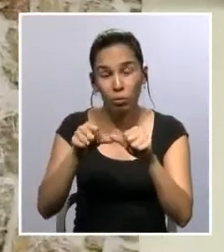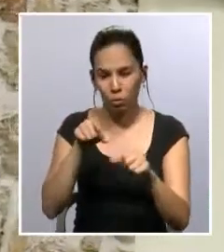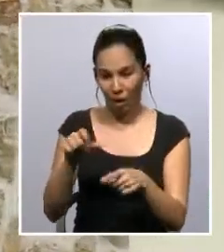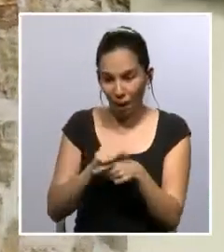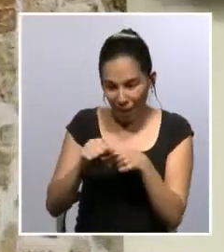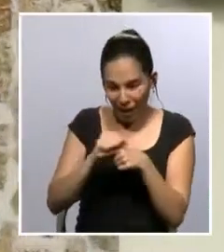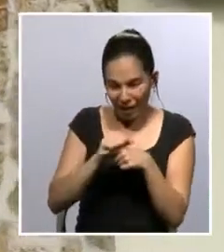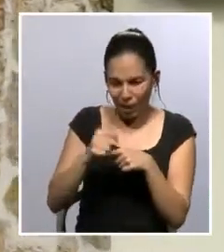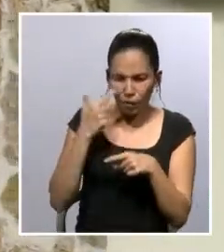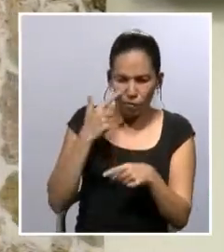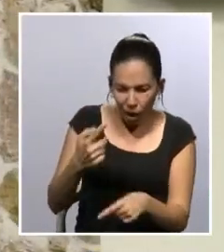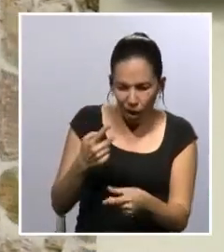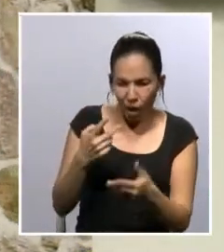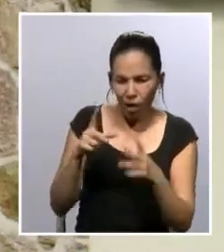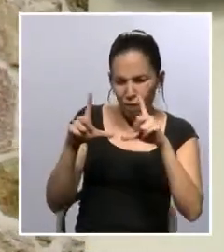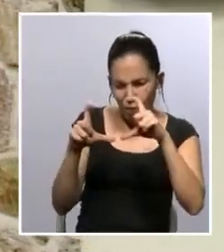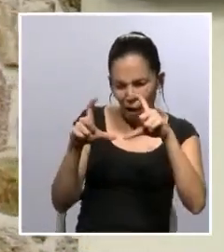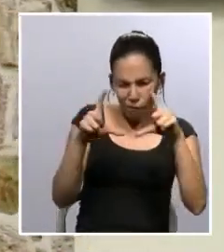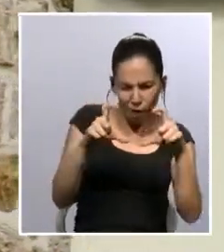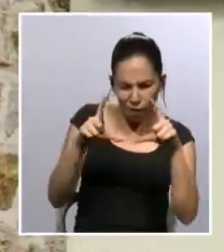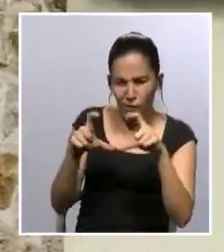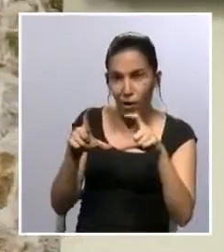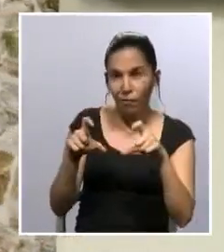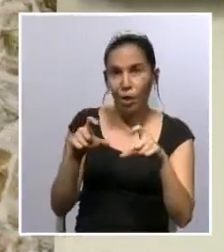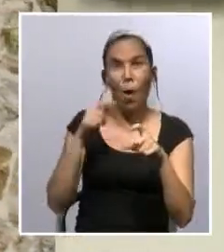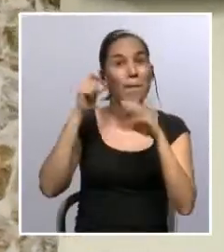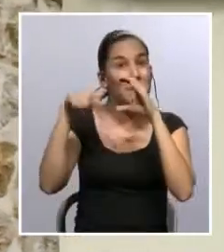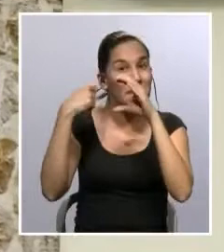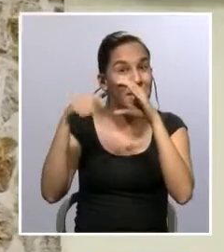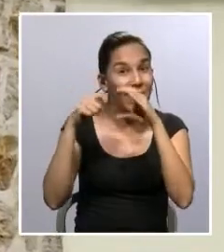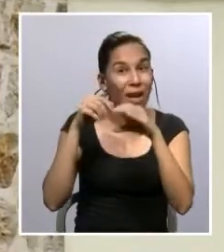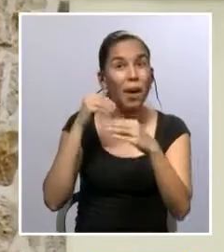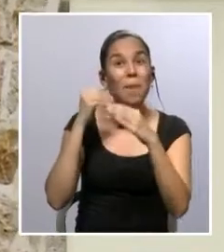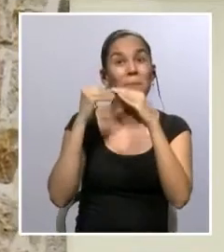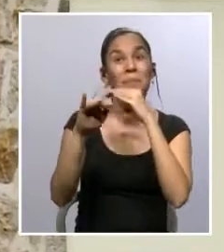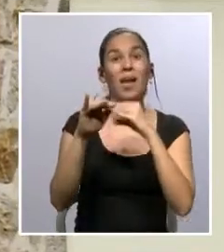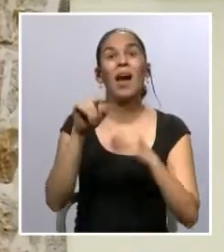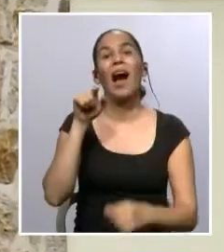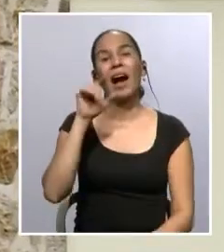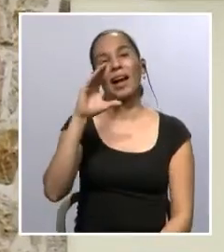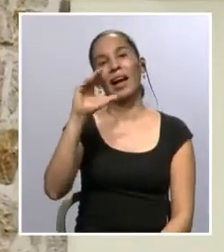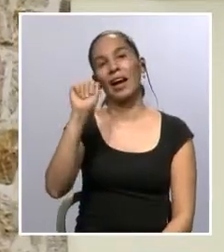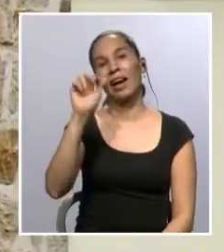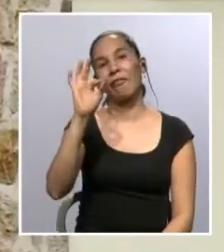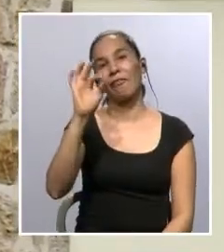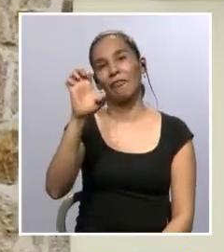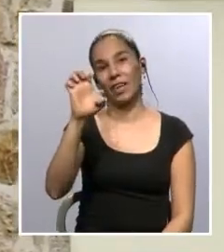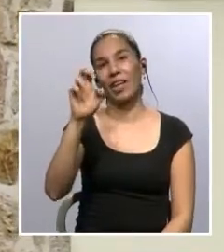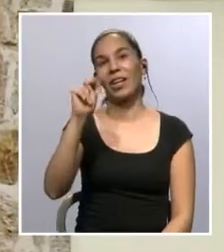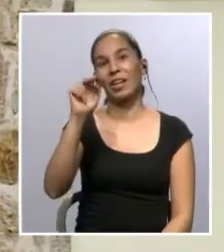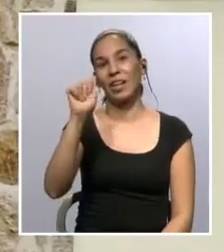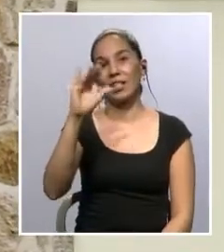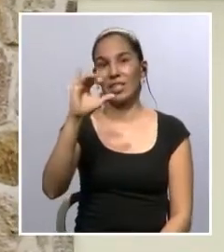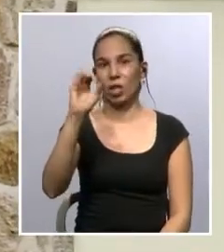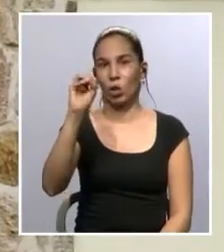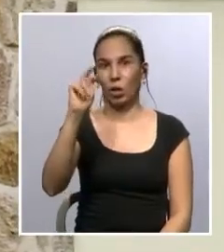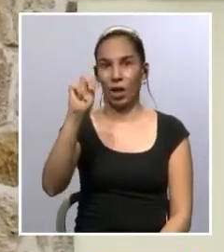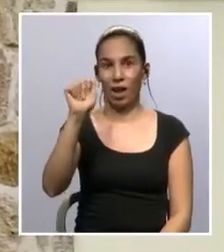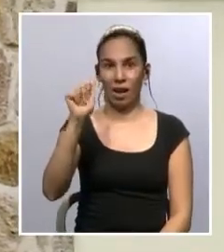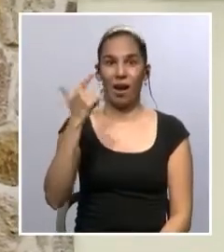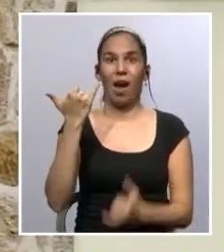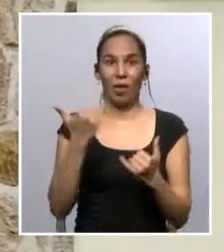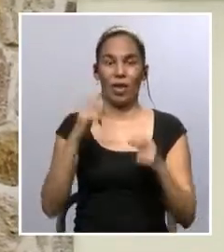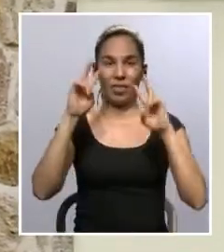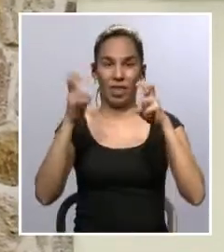esta práctica, tome fotografías, un video, envíelo a Café Nacional para compartirlo ahora, porque estamos hablando del tema de física